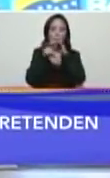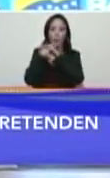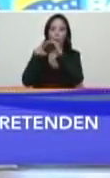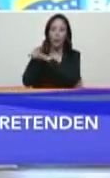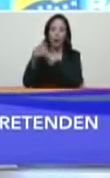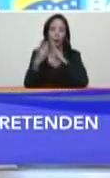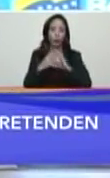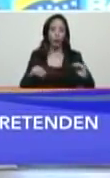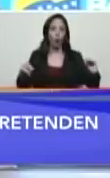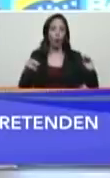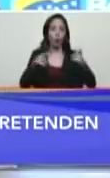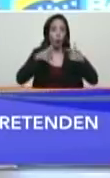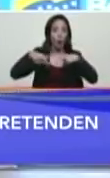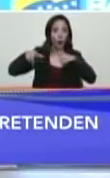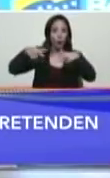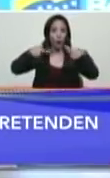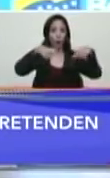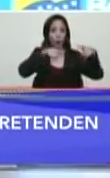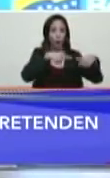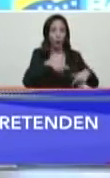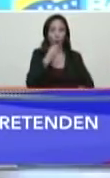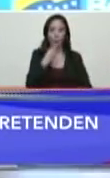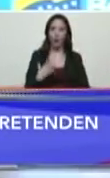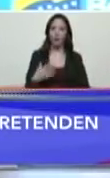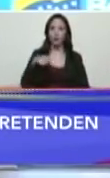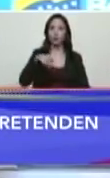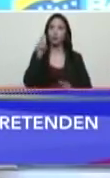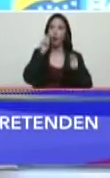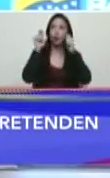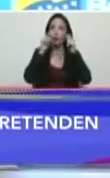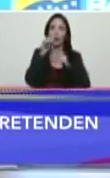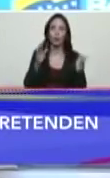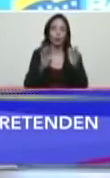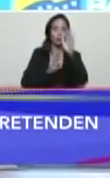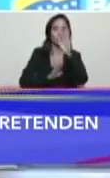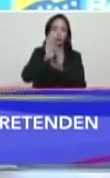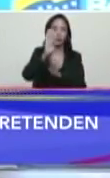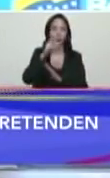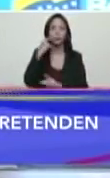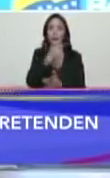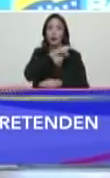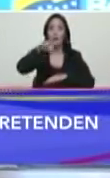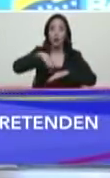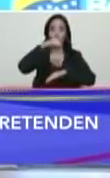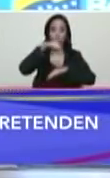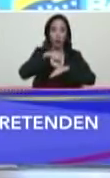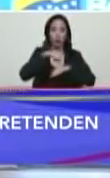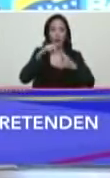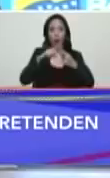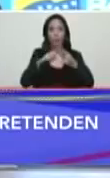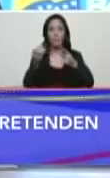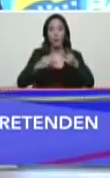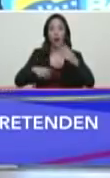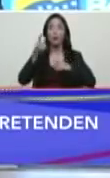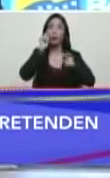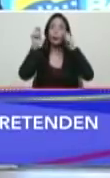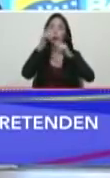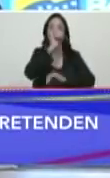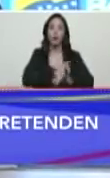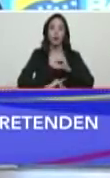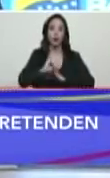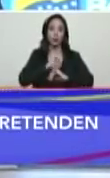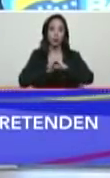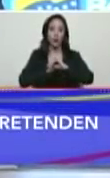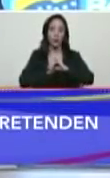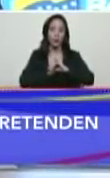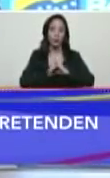Prácticamente en todos los lugares del país es posible desarrollar el turismo nacional y el turismo internacional,